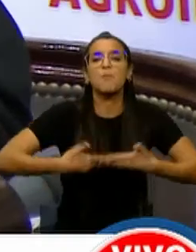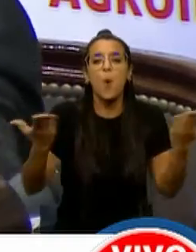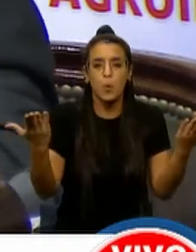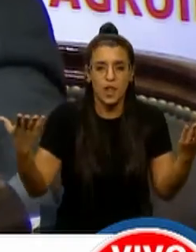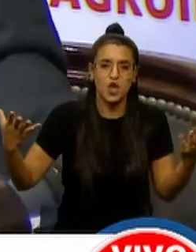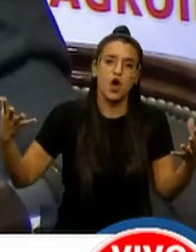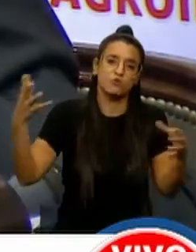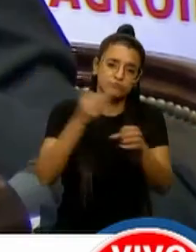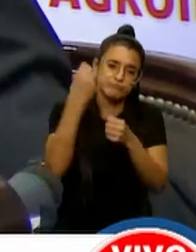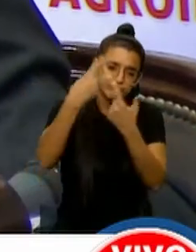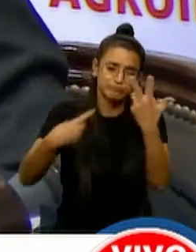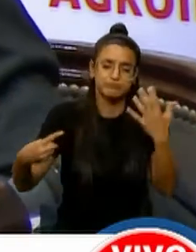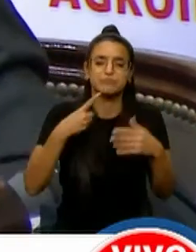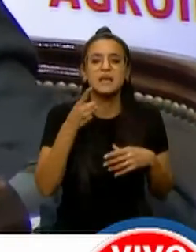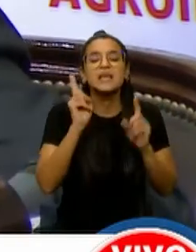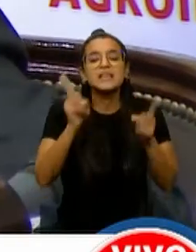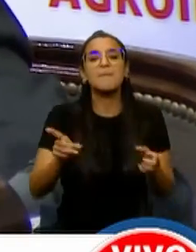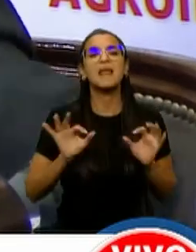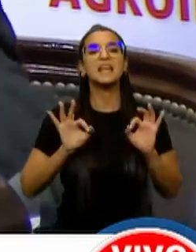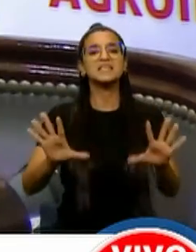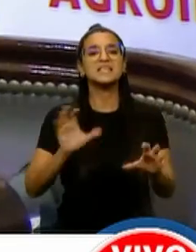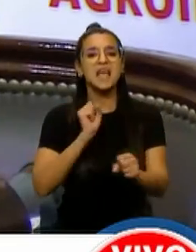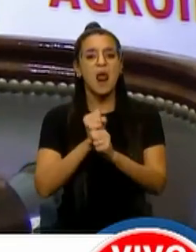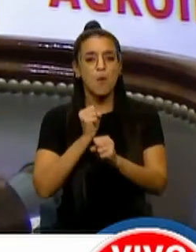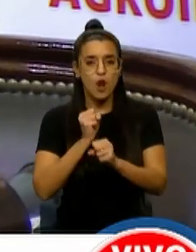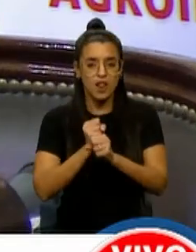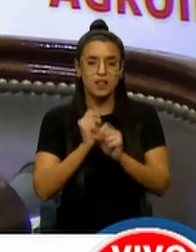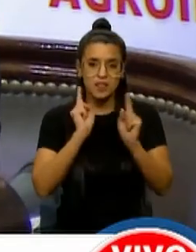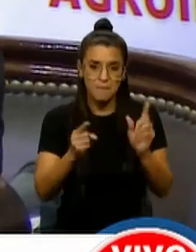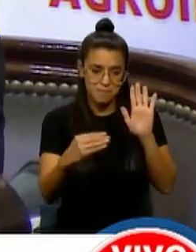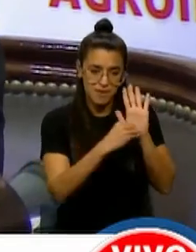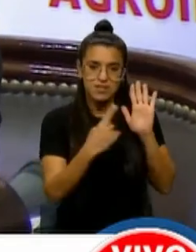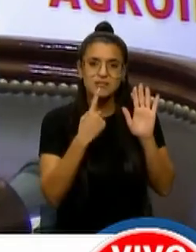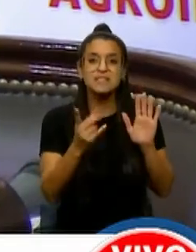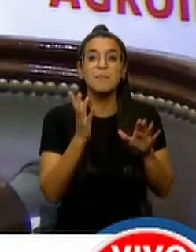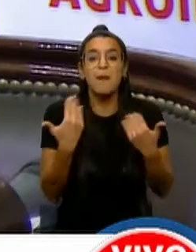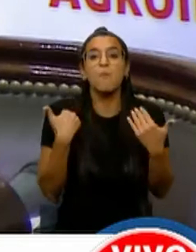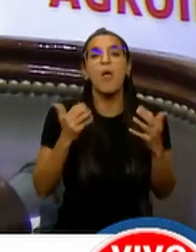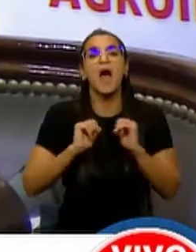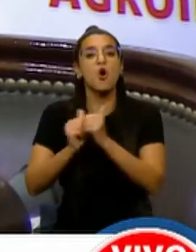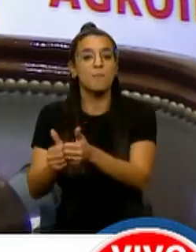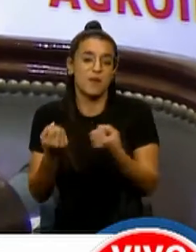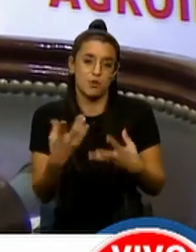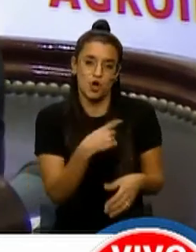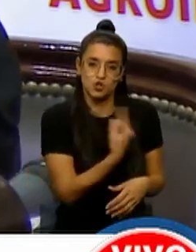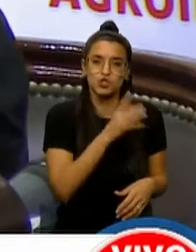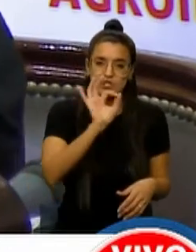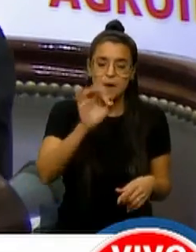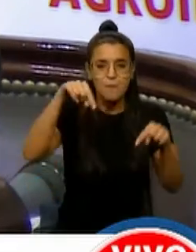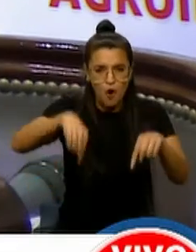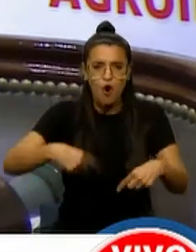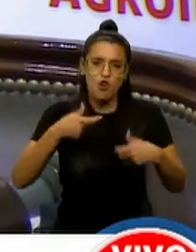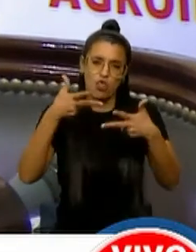Finalmente, la ley que tratamos contempla un régimen de licencias laborales. Esto hace al acompañamiento, porque sabemos bien, y hoy acá